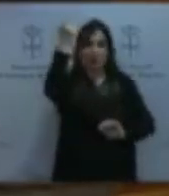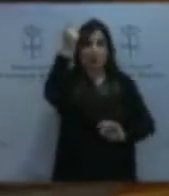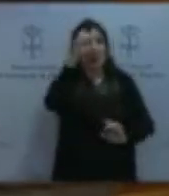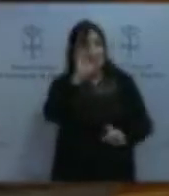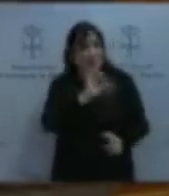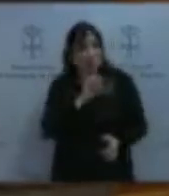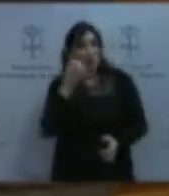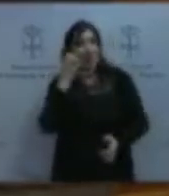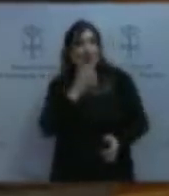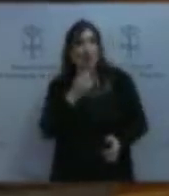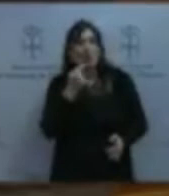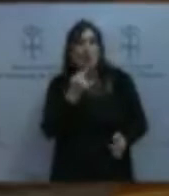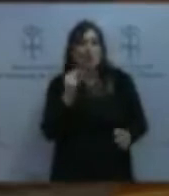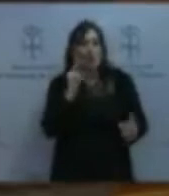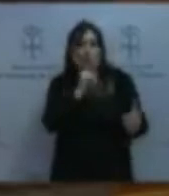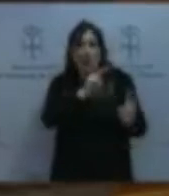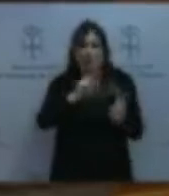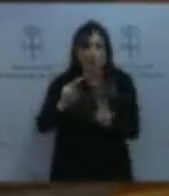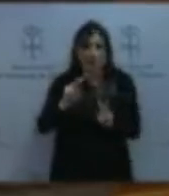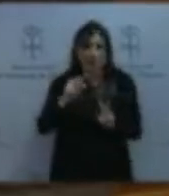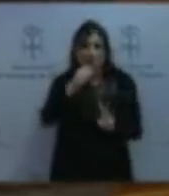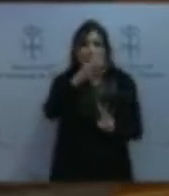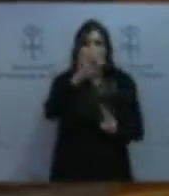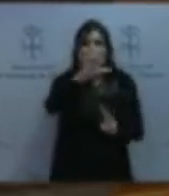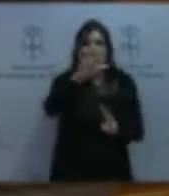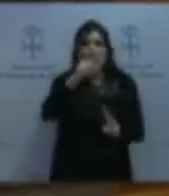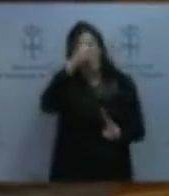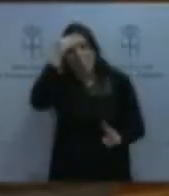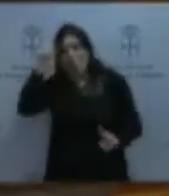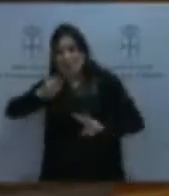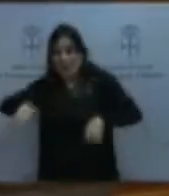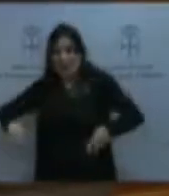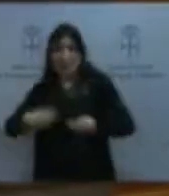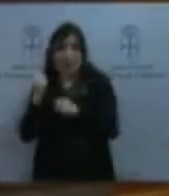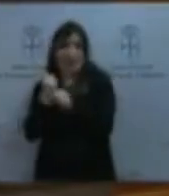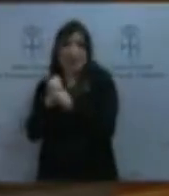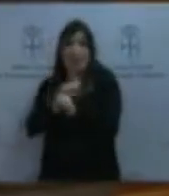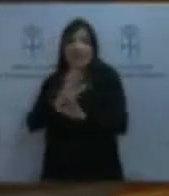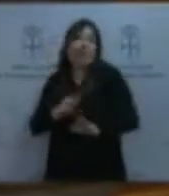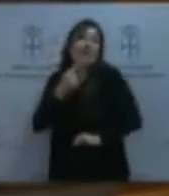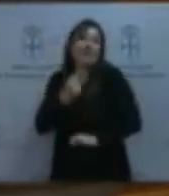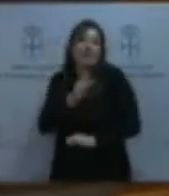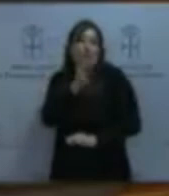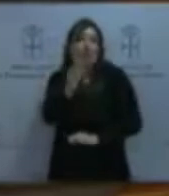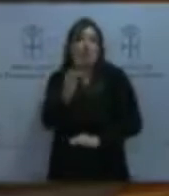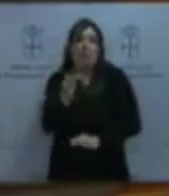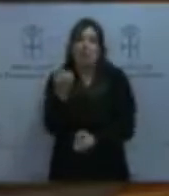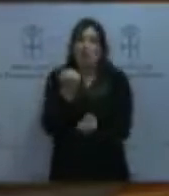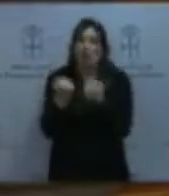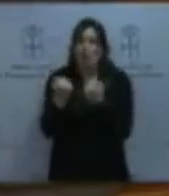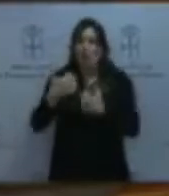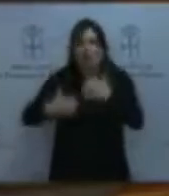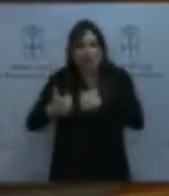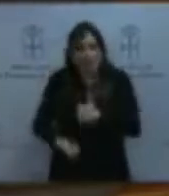laboral, la de 2012, que prometía hacer de nuestra economía una economía mucho más competitiva, y que lo único que hizo fue un ajuste